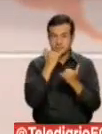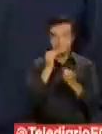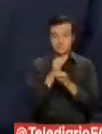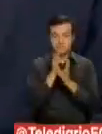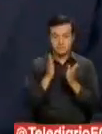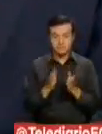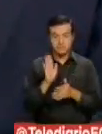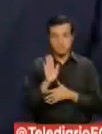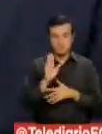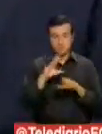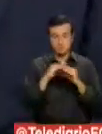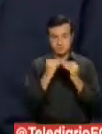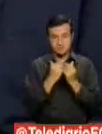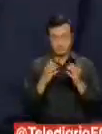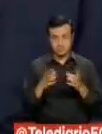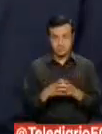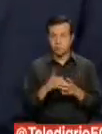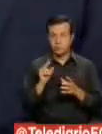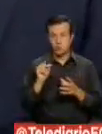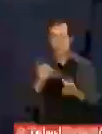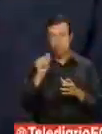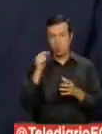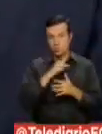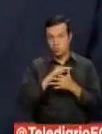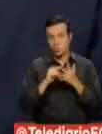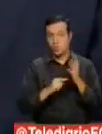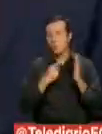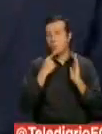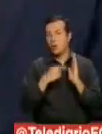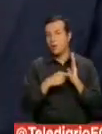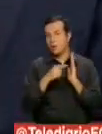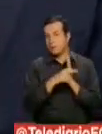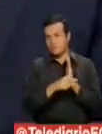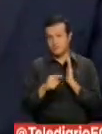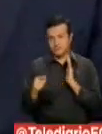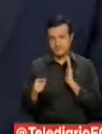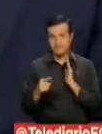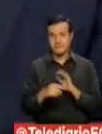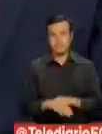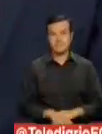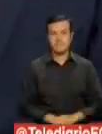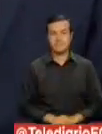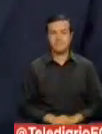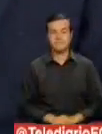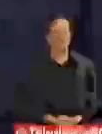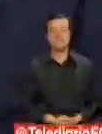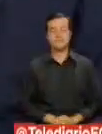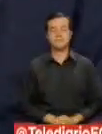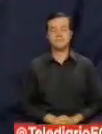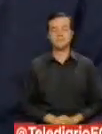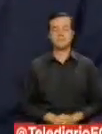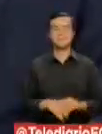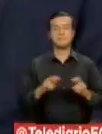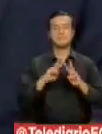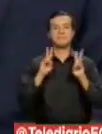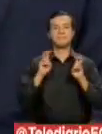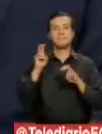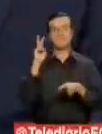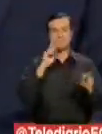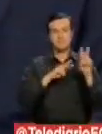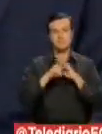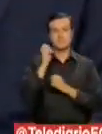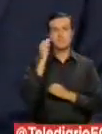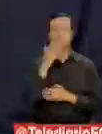funcionarios de este comité, sino cosas aún peores. Por ejemplo, un aspecto que se aborda en la lectura